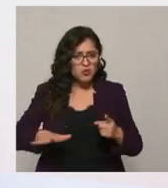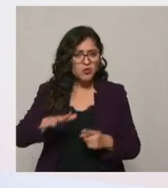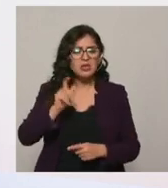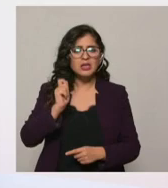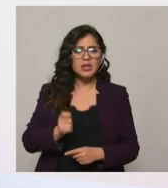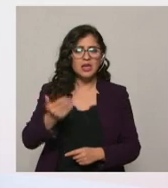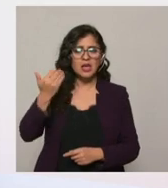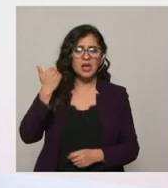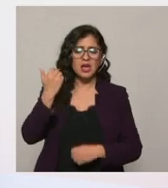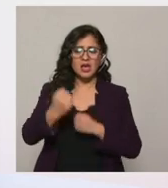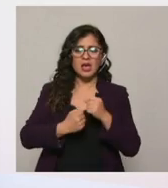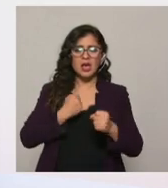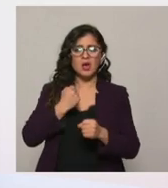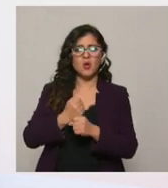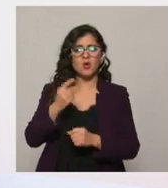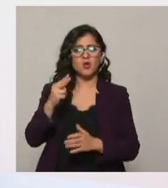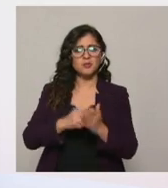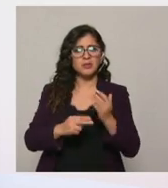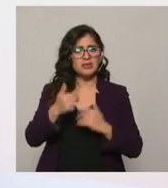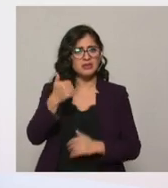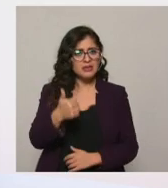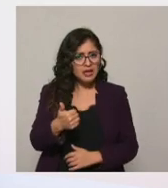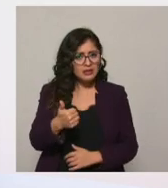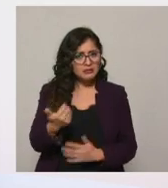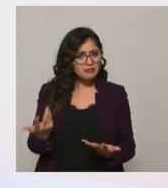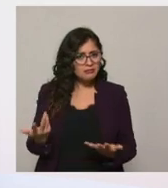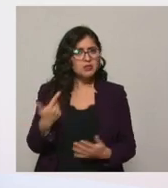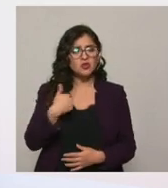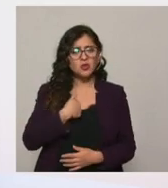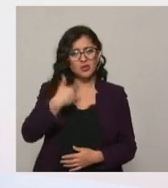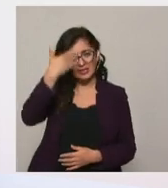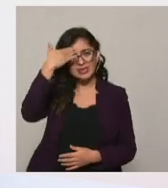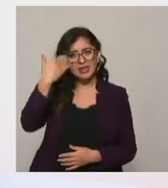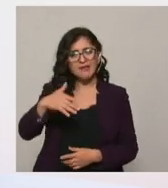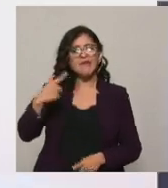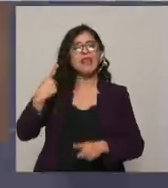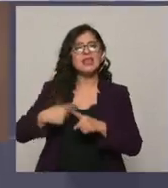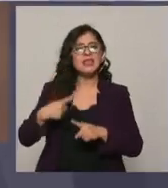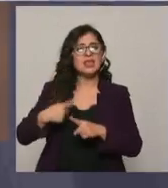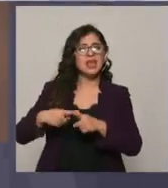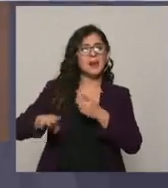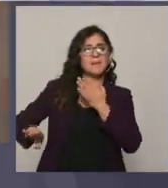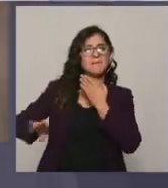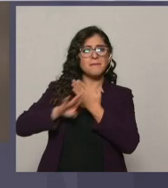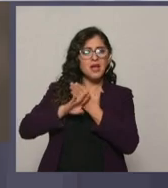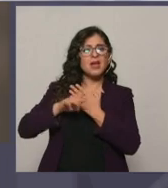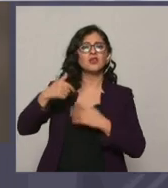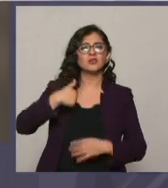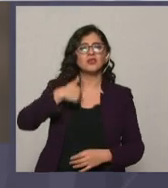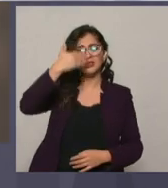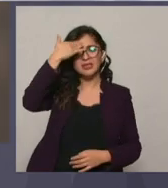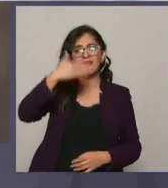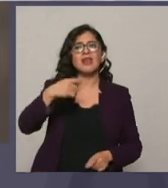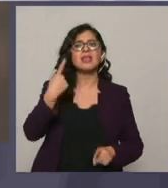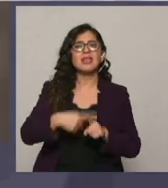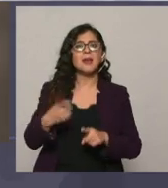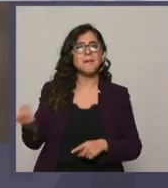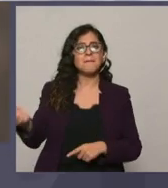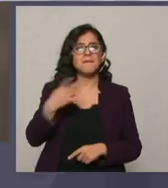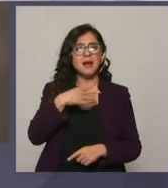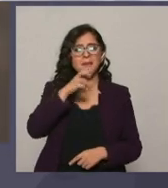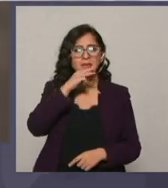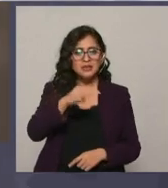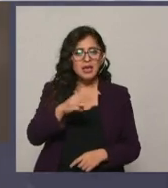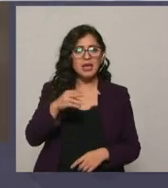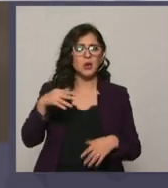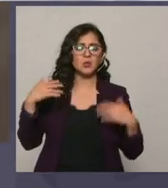del 2006, sabía quién era mi enemigo, sabía quién me estaba mandando los mensajes, ¿no? Era muy claro